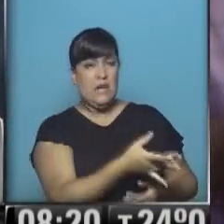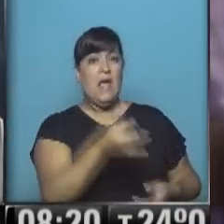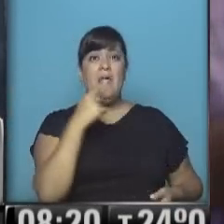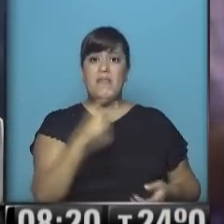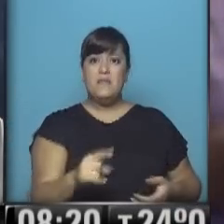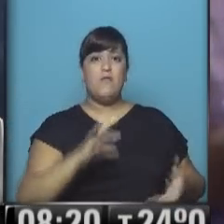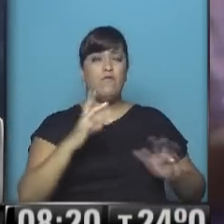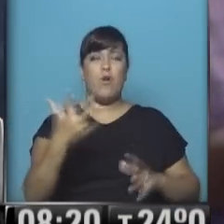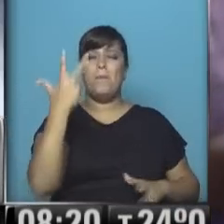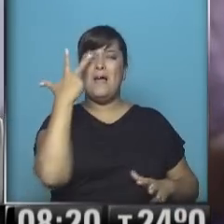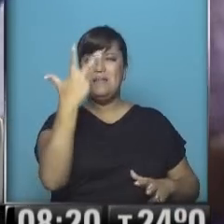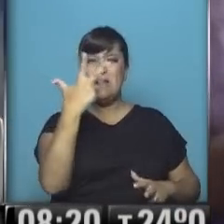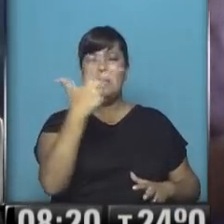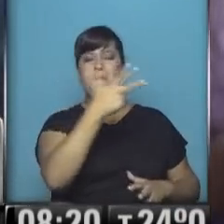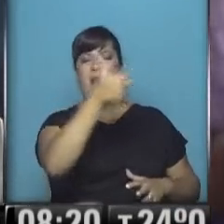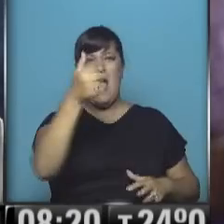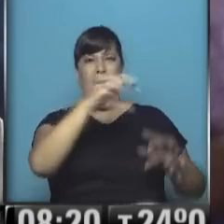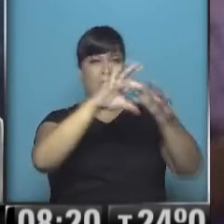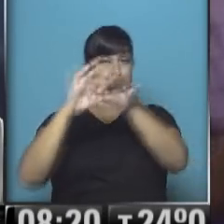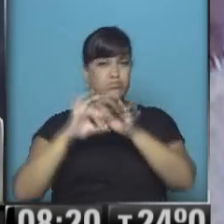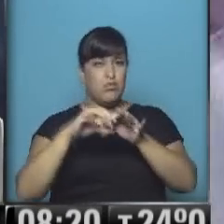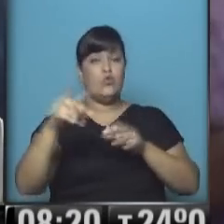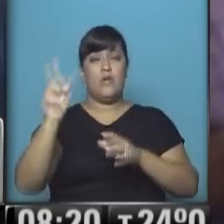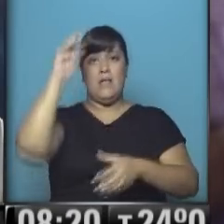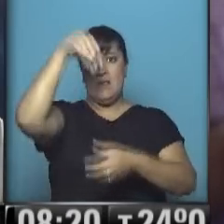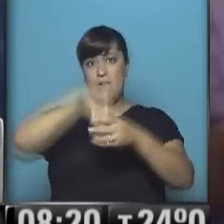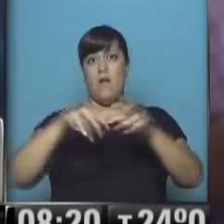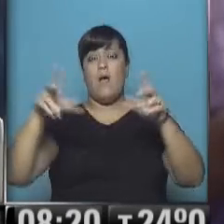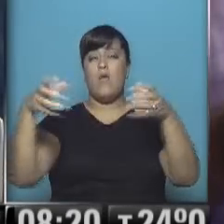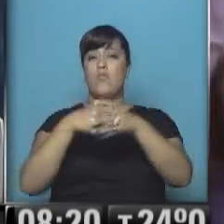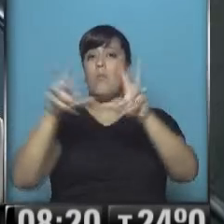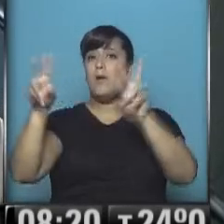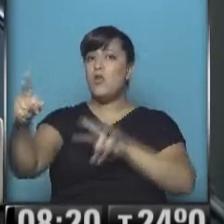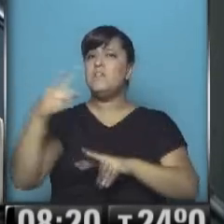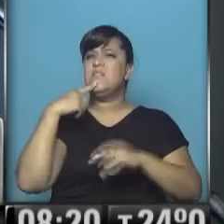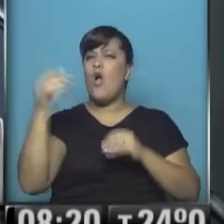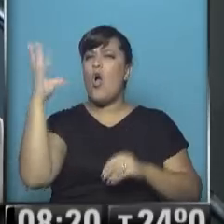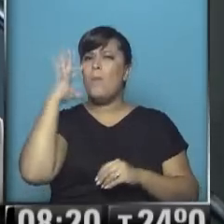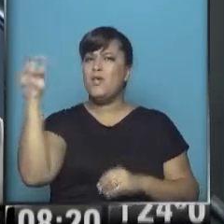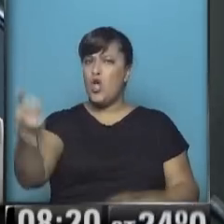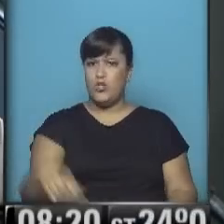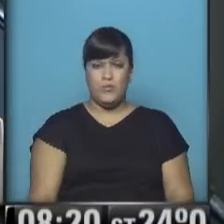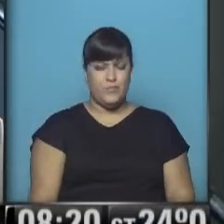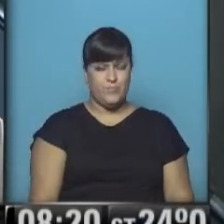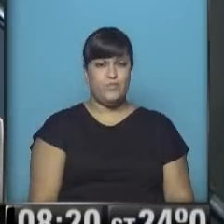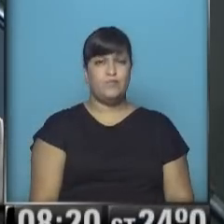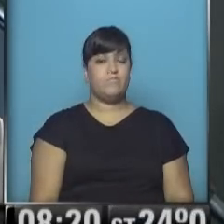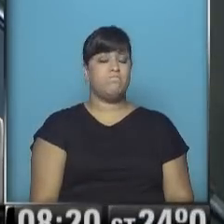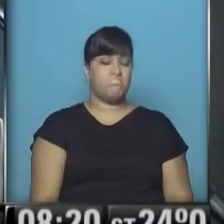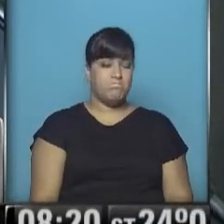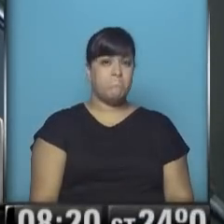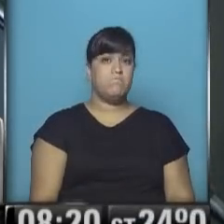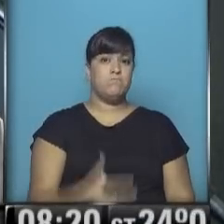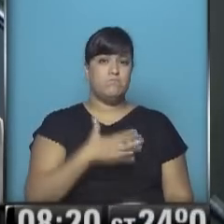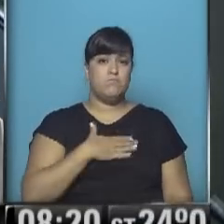la AAA con ese documento. Usted, como integrante del PJ, ¿qué tiene para decirle? Mire, lo que opino, deje de opinar